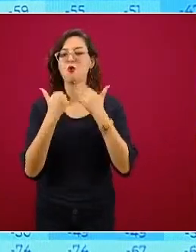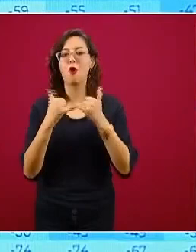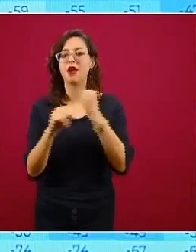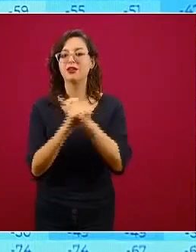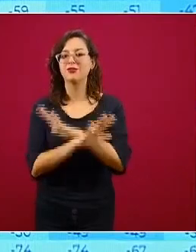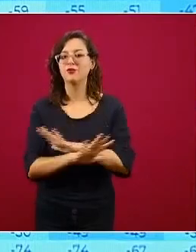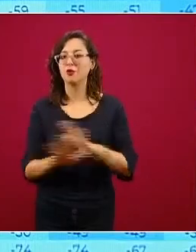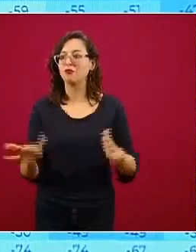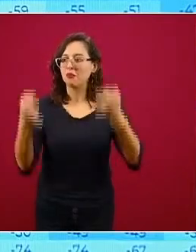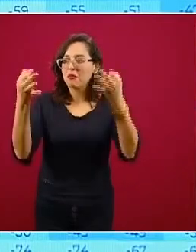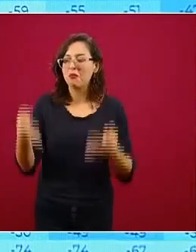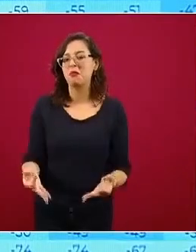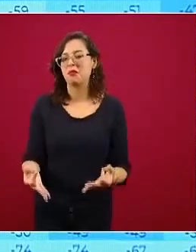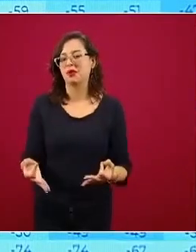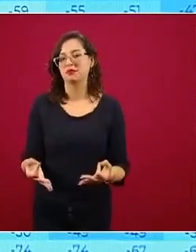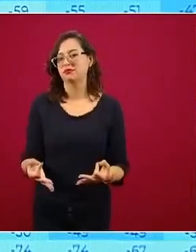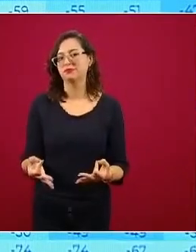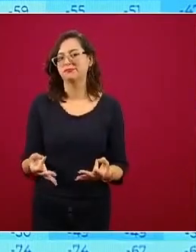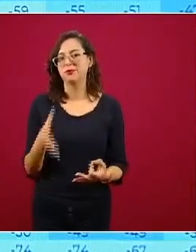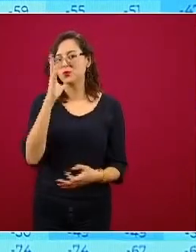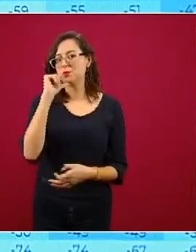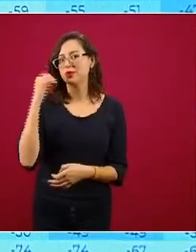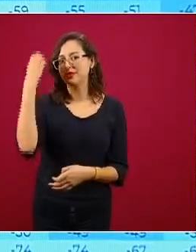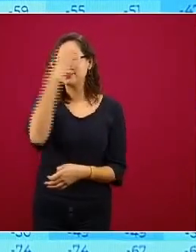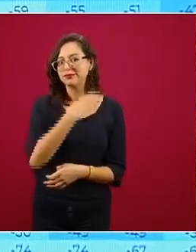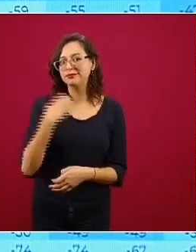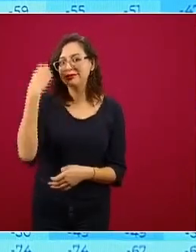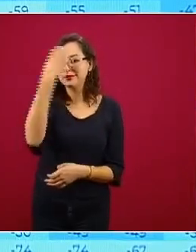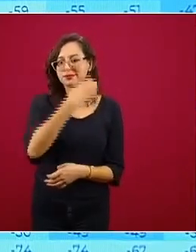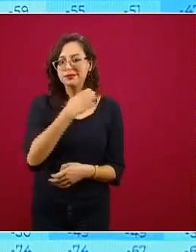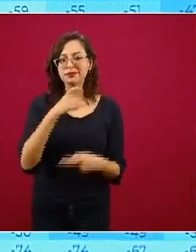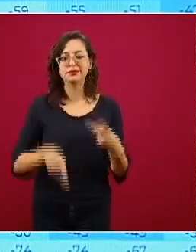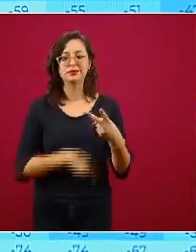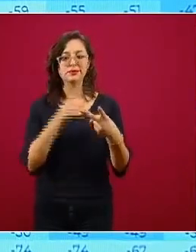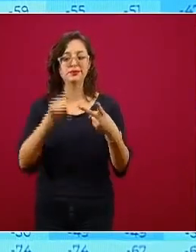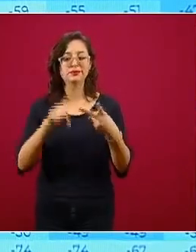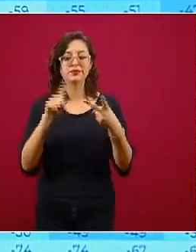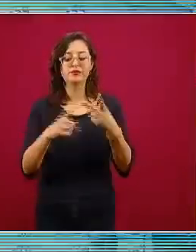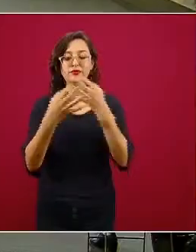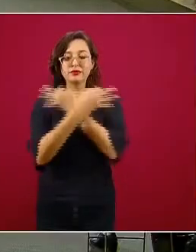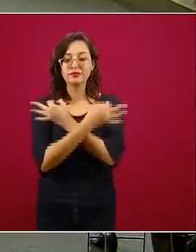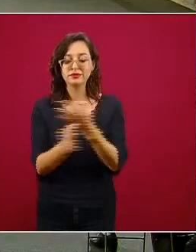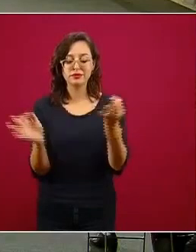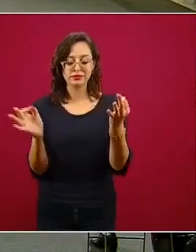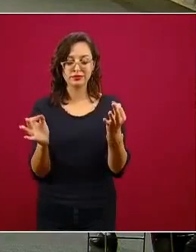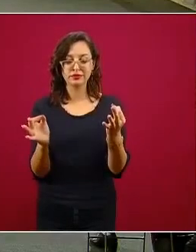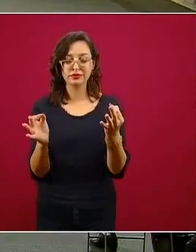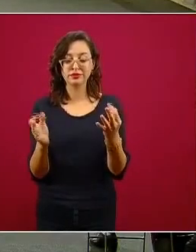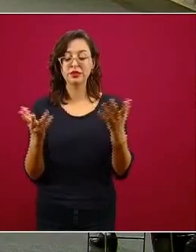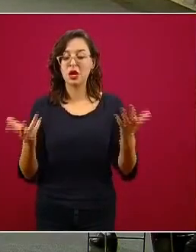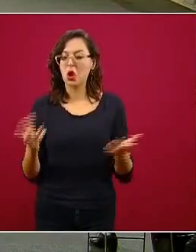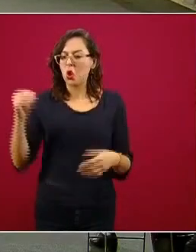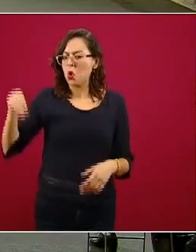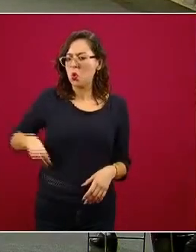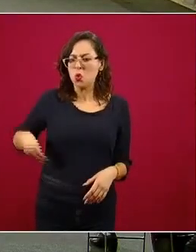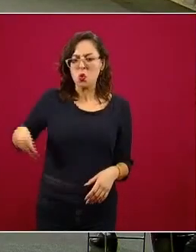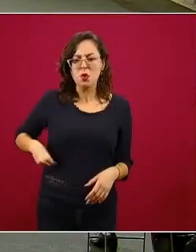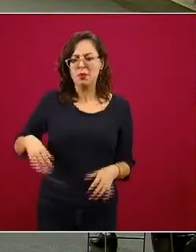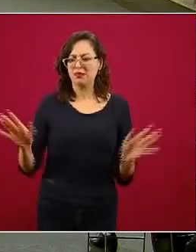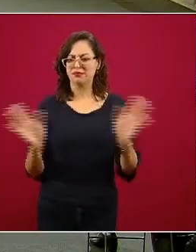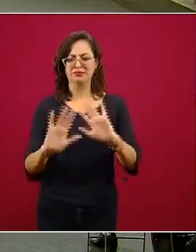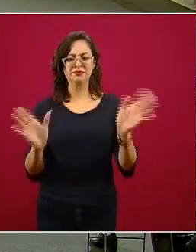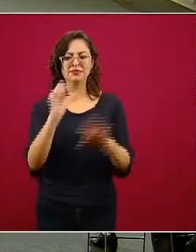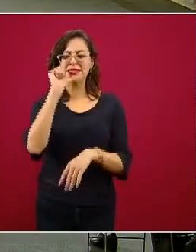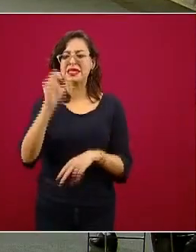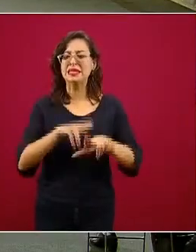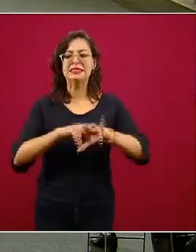información consistente para la evaluación. Y segundo mensaje, insisto, sin ánimo de culpar, y esto no tiene nada que ver